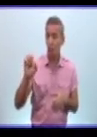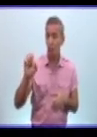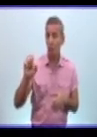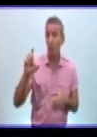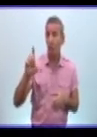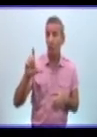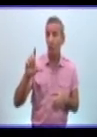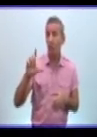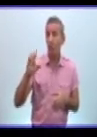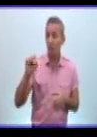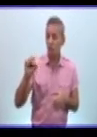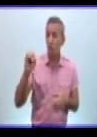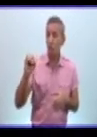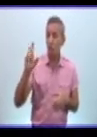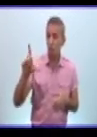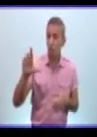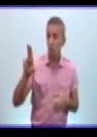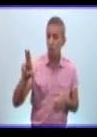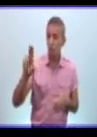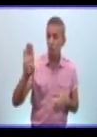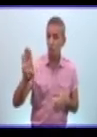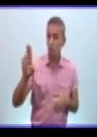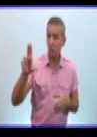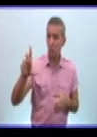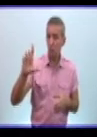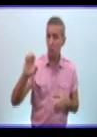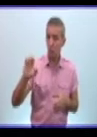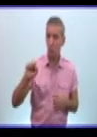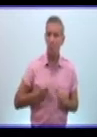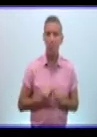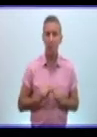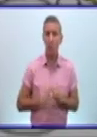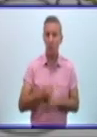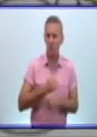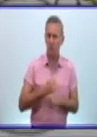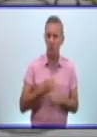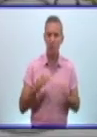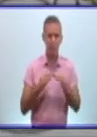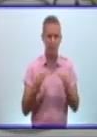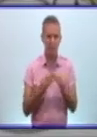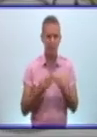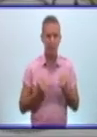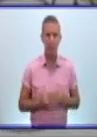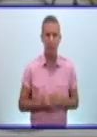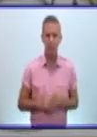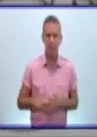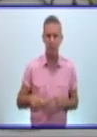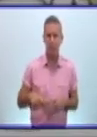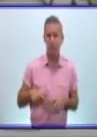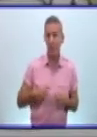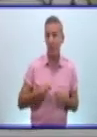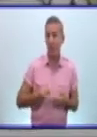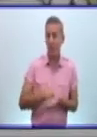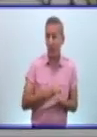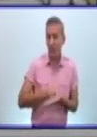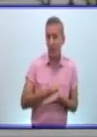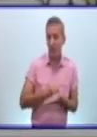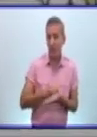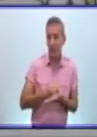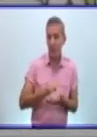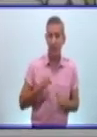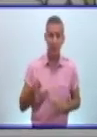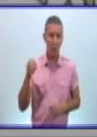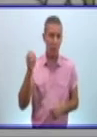Seguramente muchos de los productos que utilizas en el hogar generan desechos, como la espuma de los jabones y detergentes,